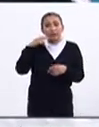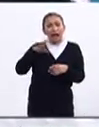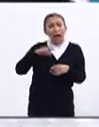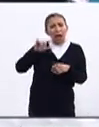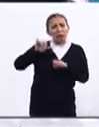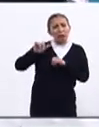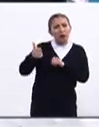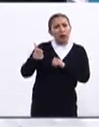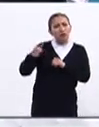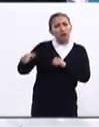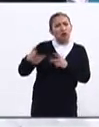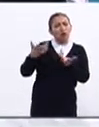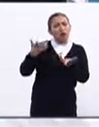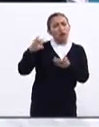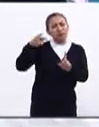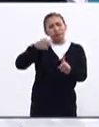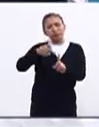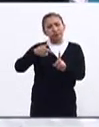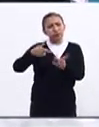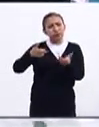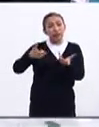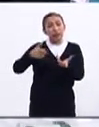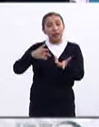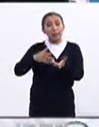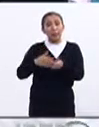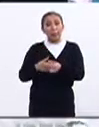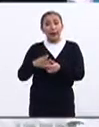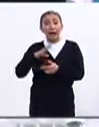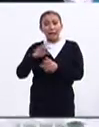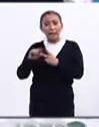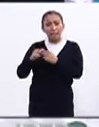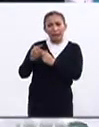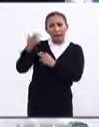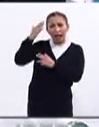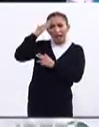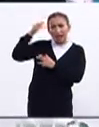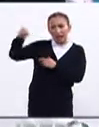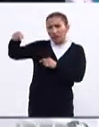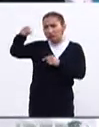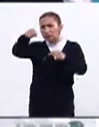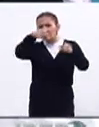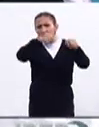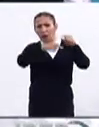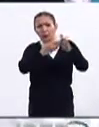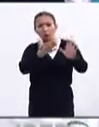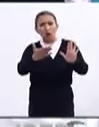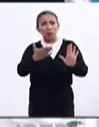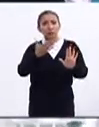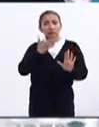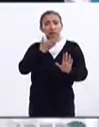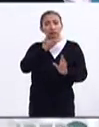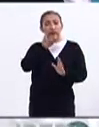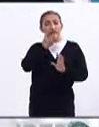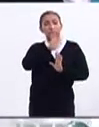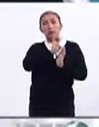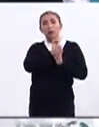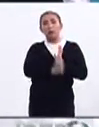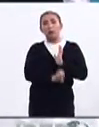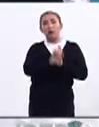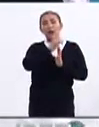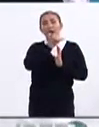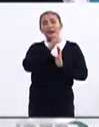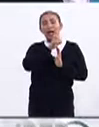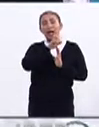en otro sentido, en donde han surgido liderazgos muy conservadores, como es el caso de